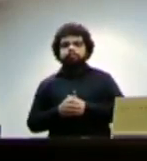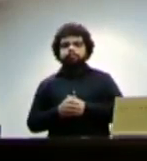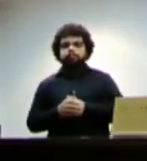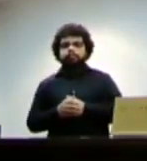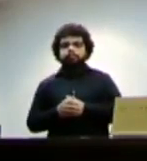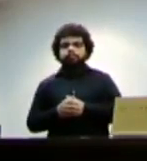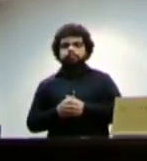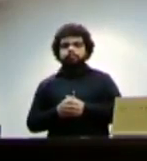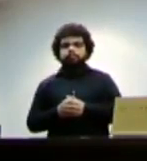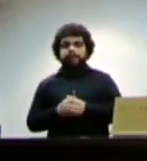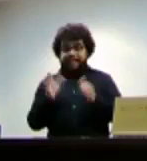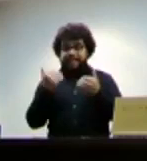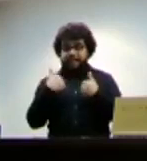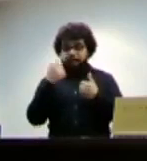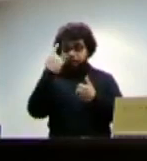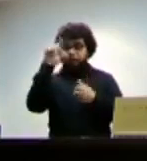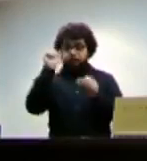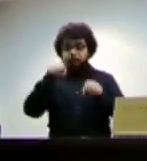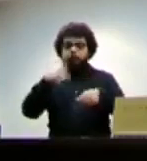Teníamos capacidad generatriz.